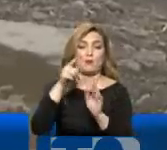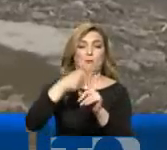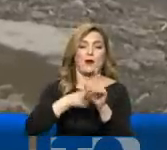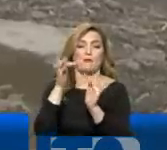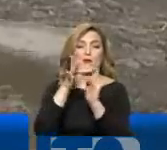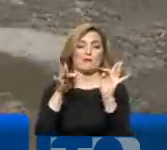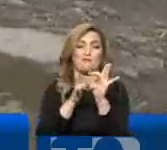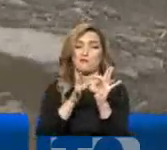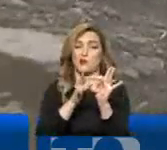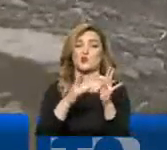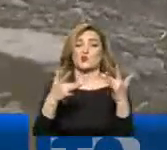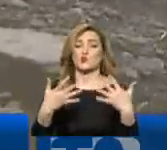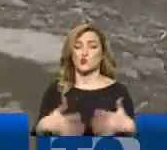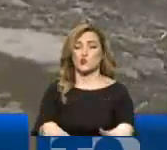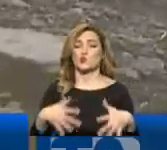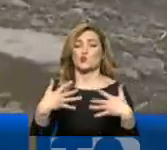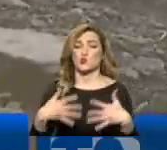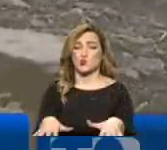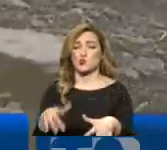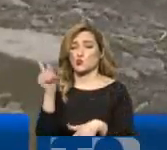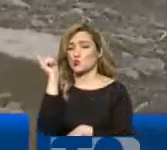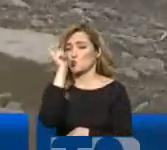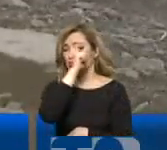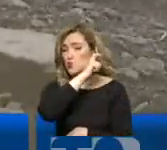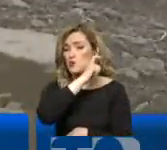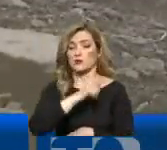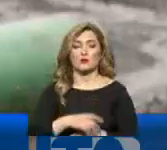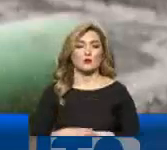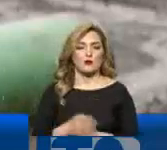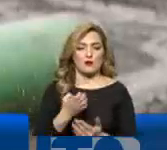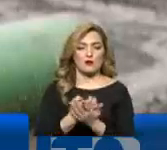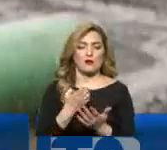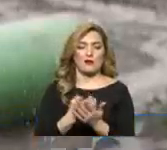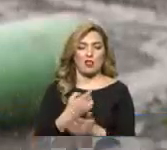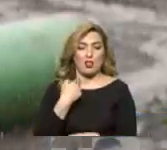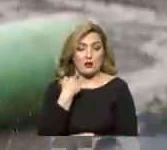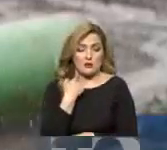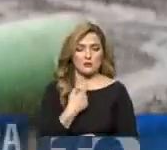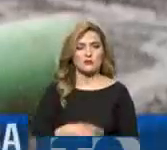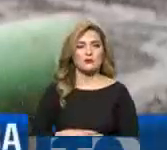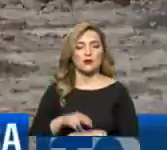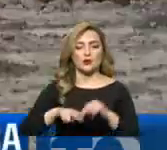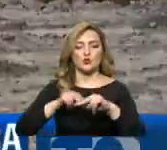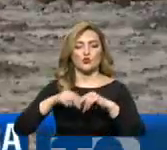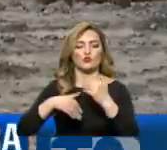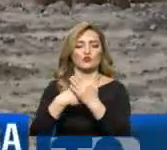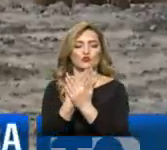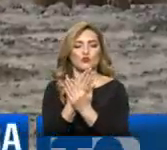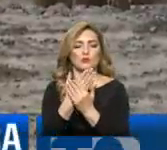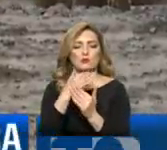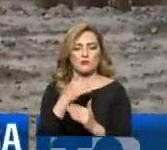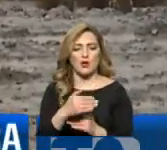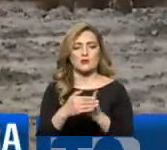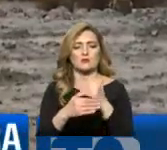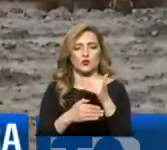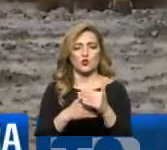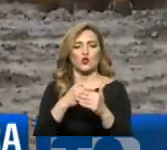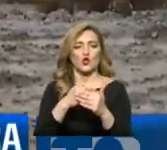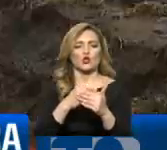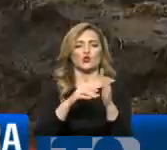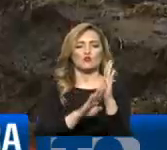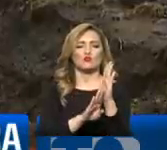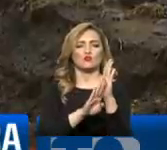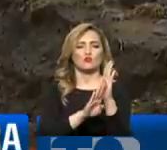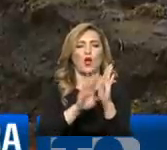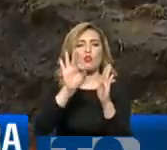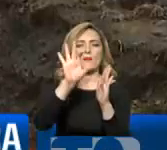fue un mes histórico, fue contenida realmente el golpe económico. La construcción de esta nueva infraestructura tiene un avance del